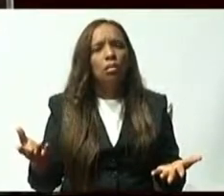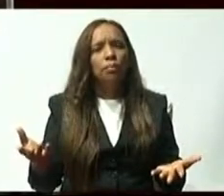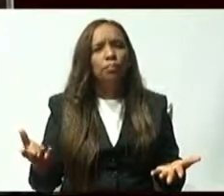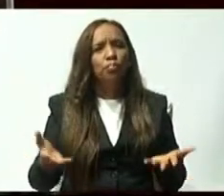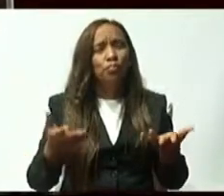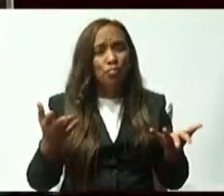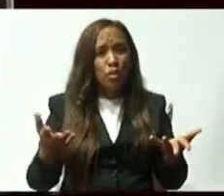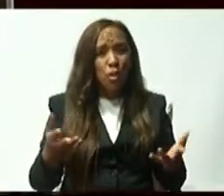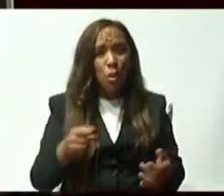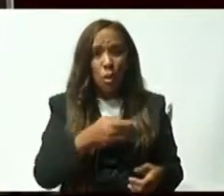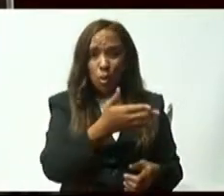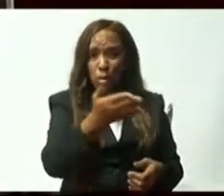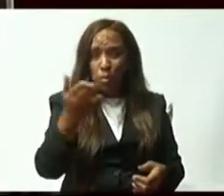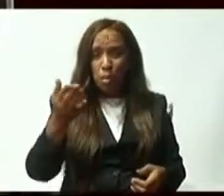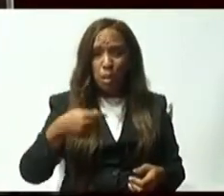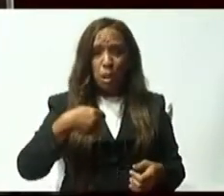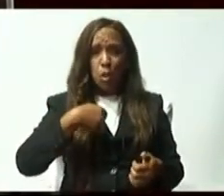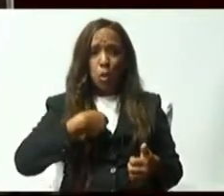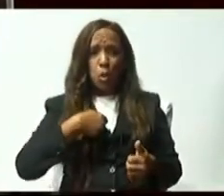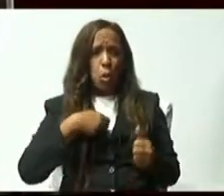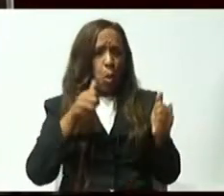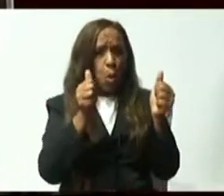lo conocen.